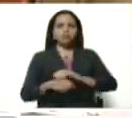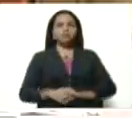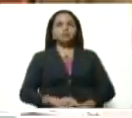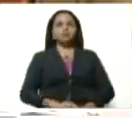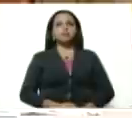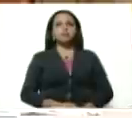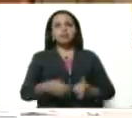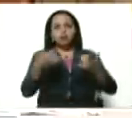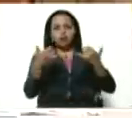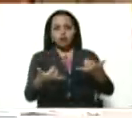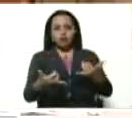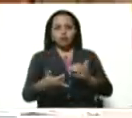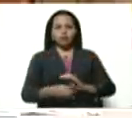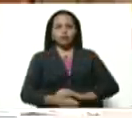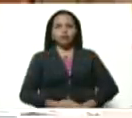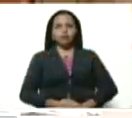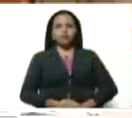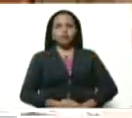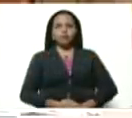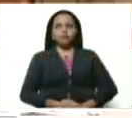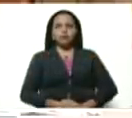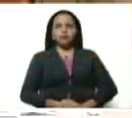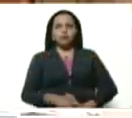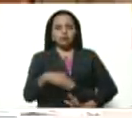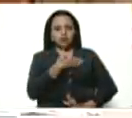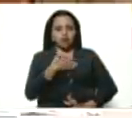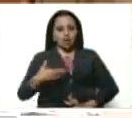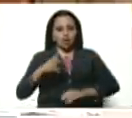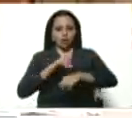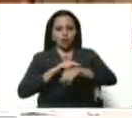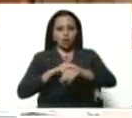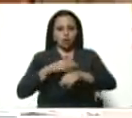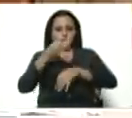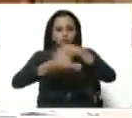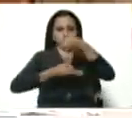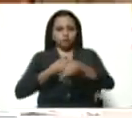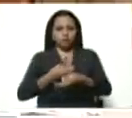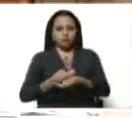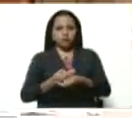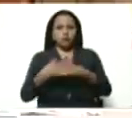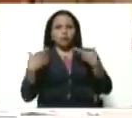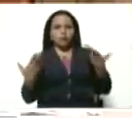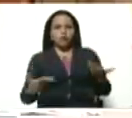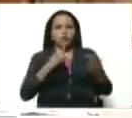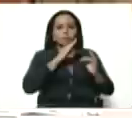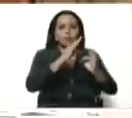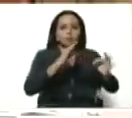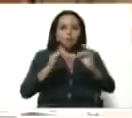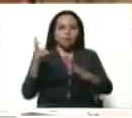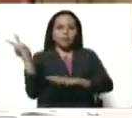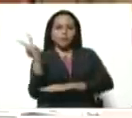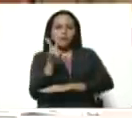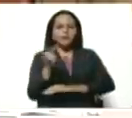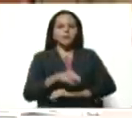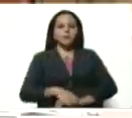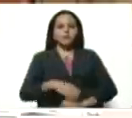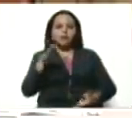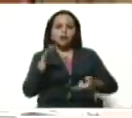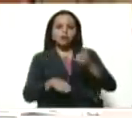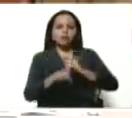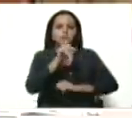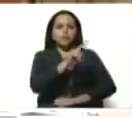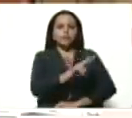a dar doctor carlos alvarado quiero pedirle que usted informe cuáles son los casos en venezuela en estas últimas